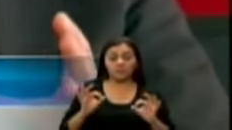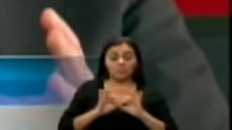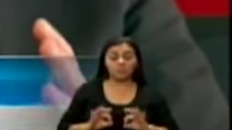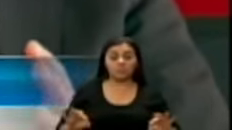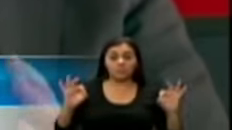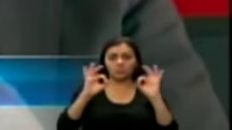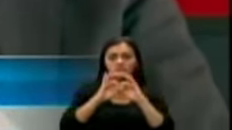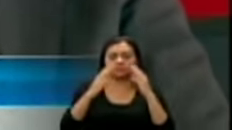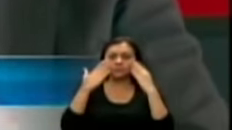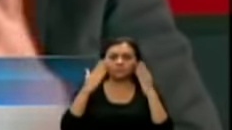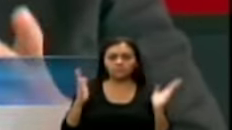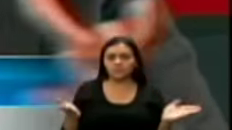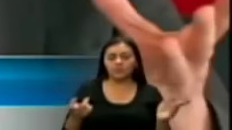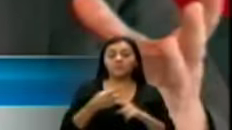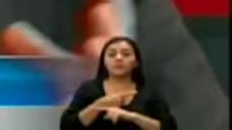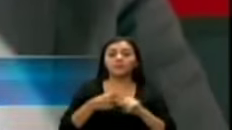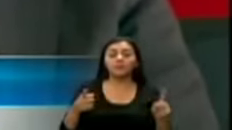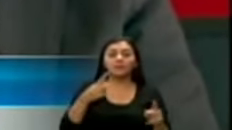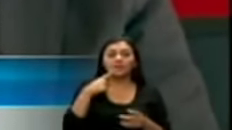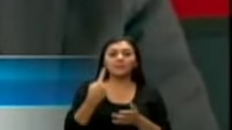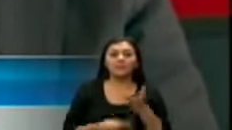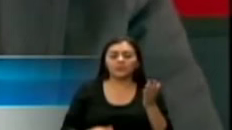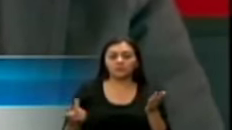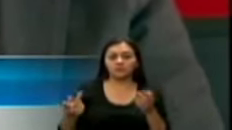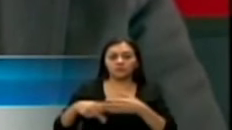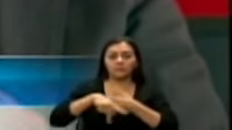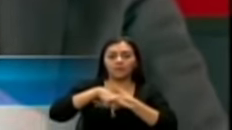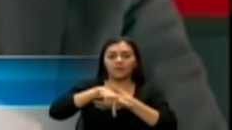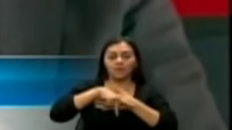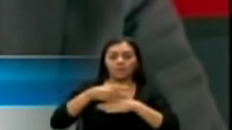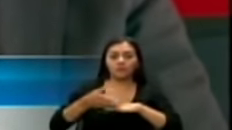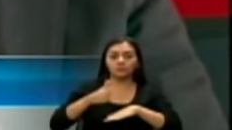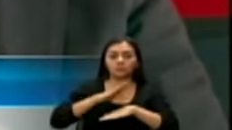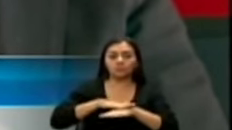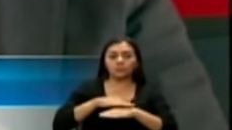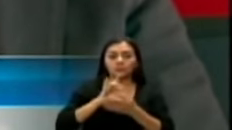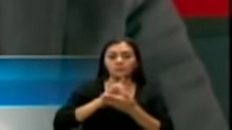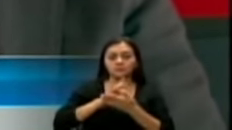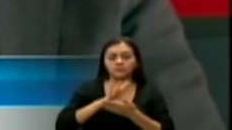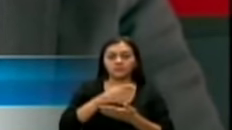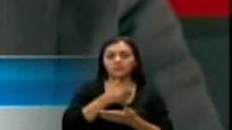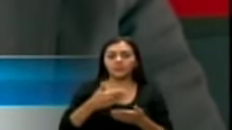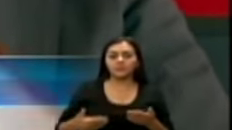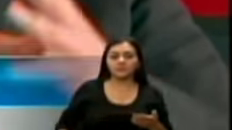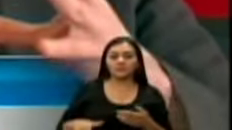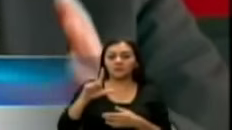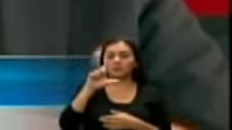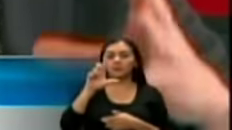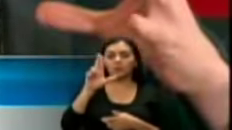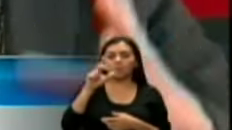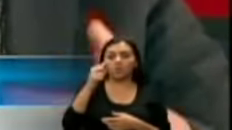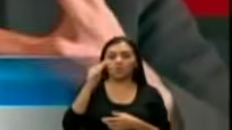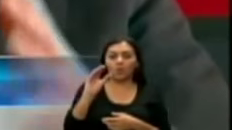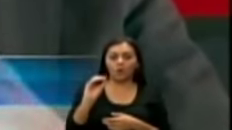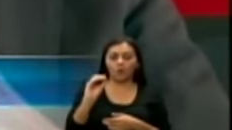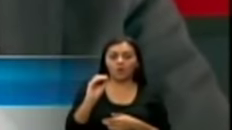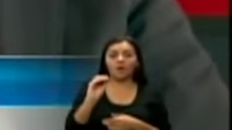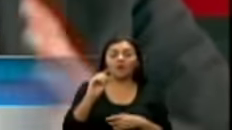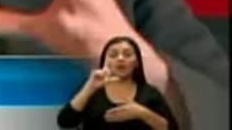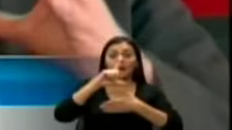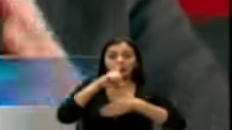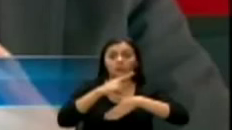los movimientos. Por ejemplo, lo que pasó en Paraguay con la destitución del presidente Fernando Lugo. Si los medios en América